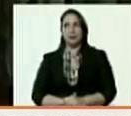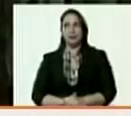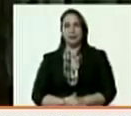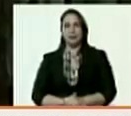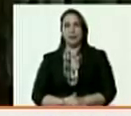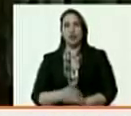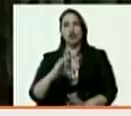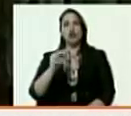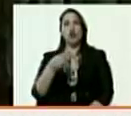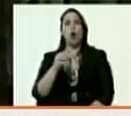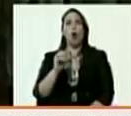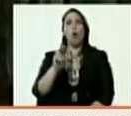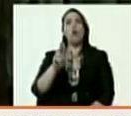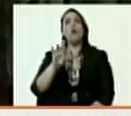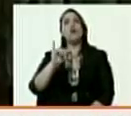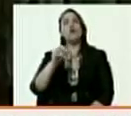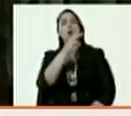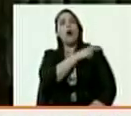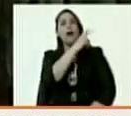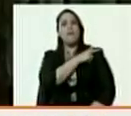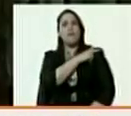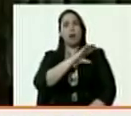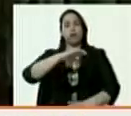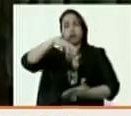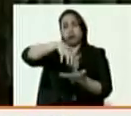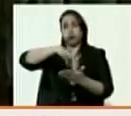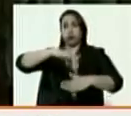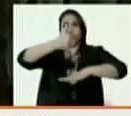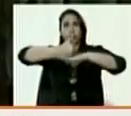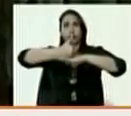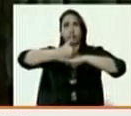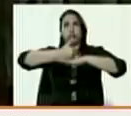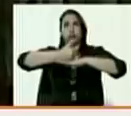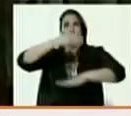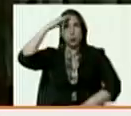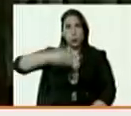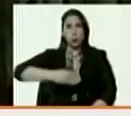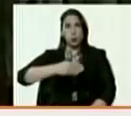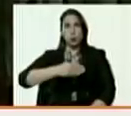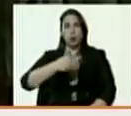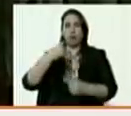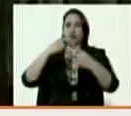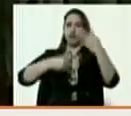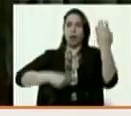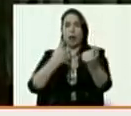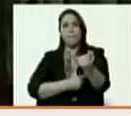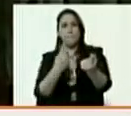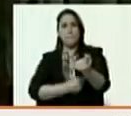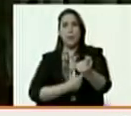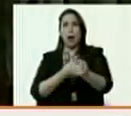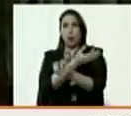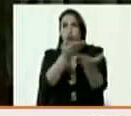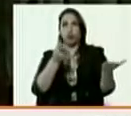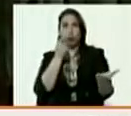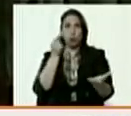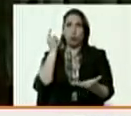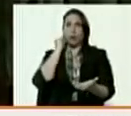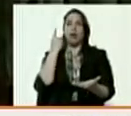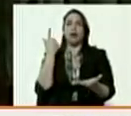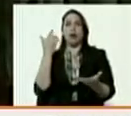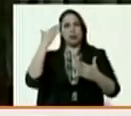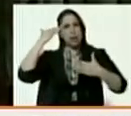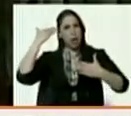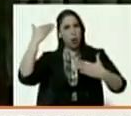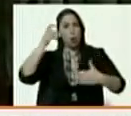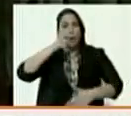Churio, jefe de Estado Mayor de la Comandancia en jefe, y demás hermanos y hermanas, para dar un saludo